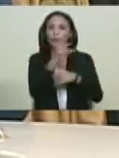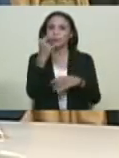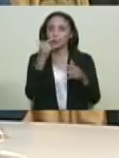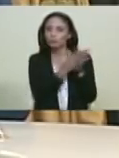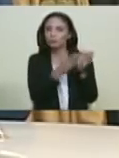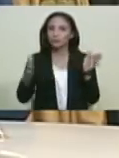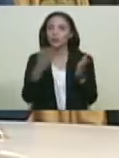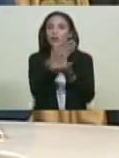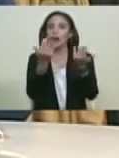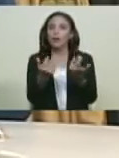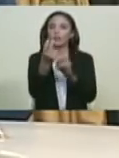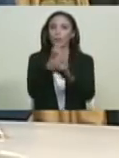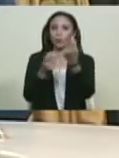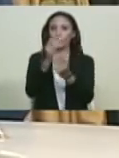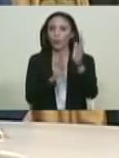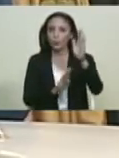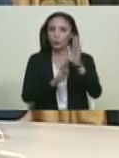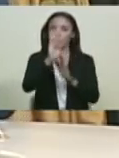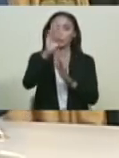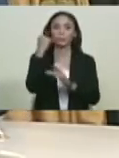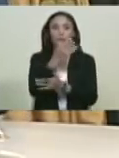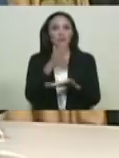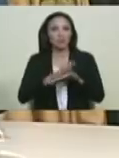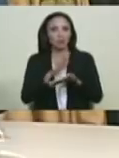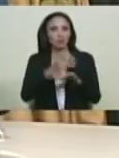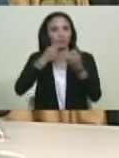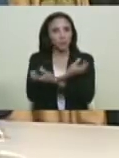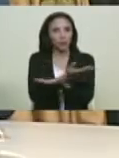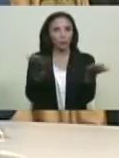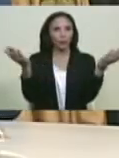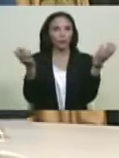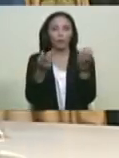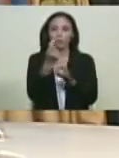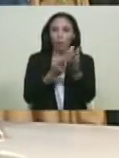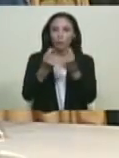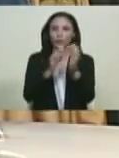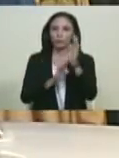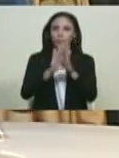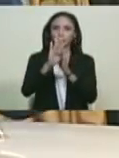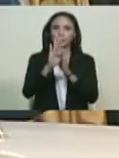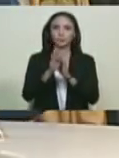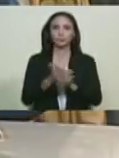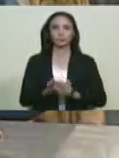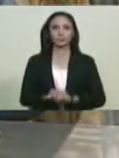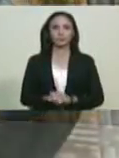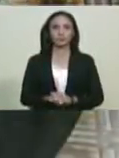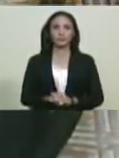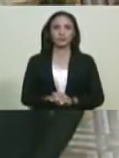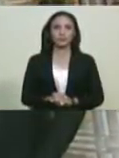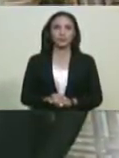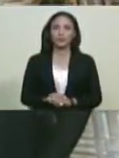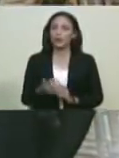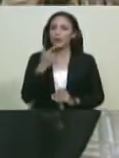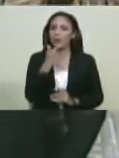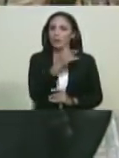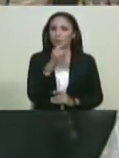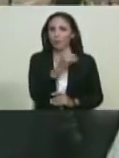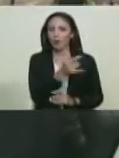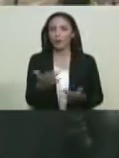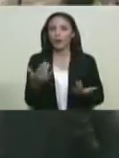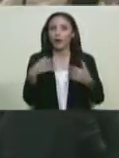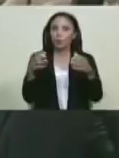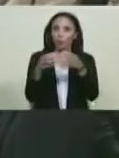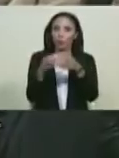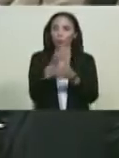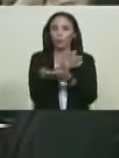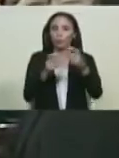recuperación económica crecimiento y prosperidad yo le decía a los compañeros que en medio del